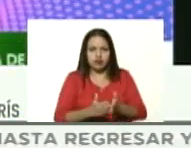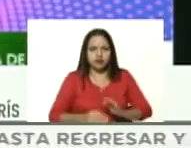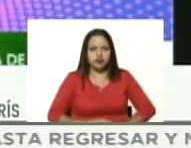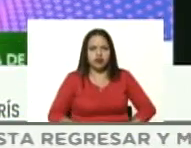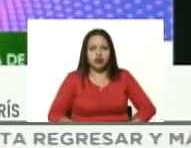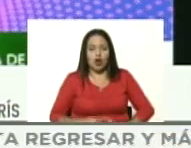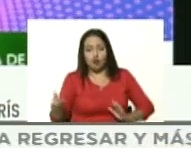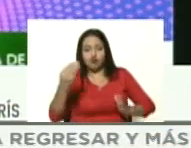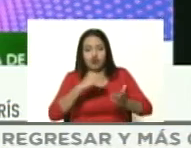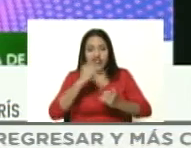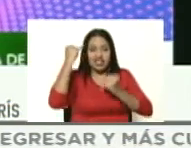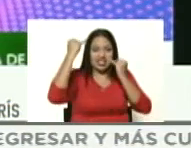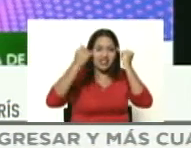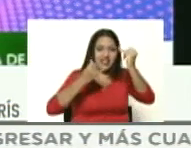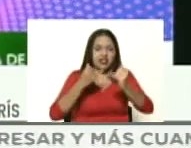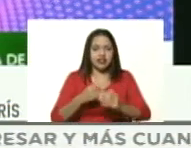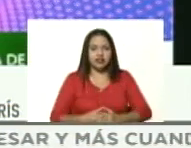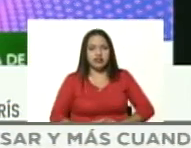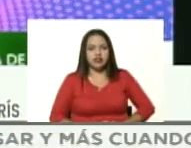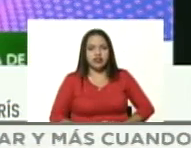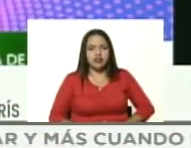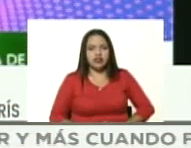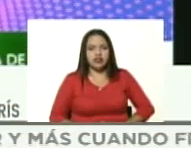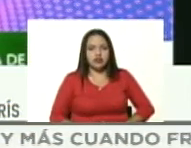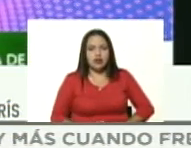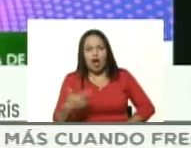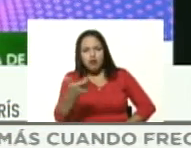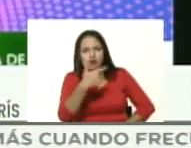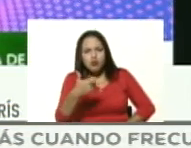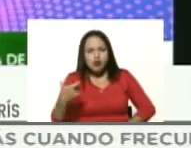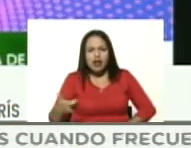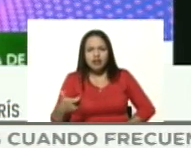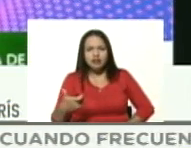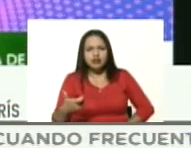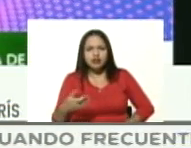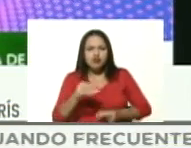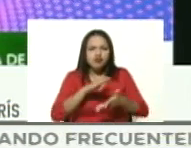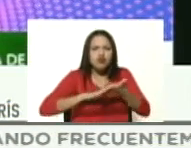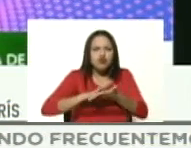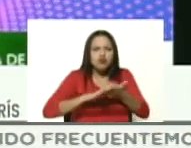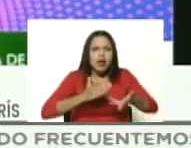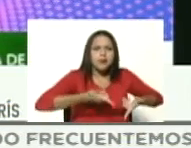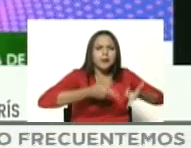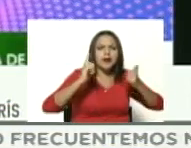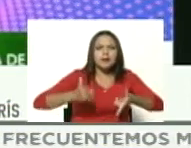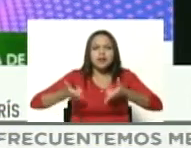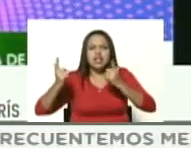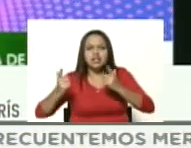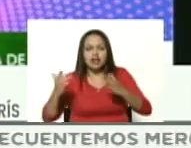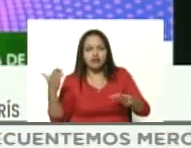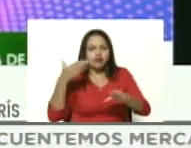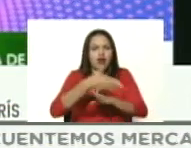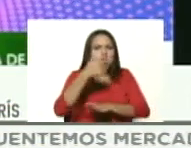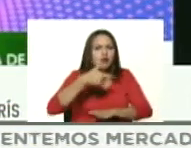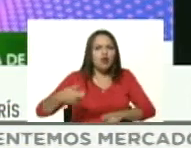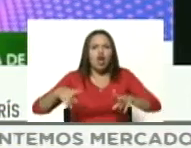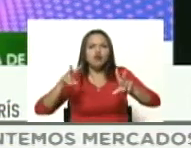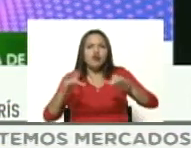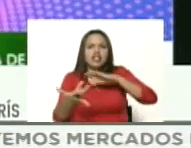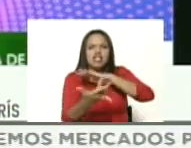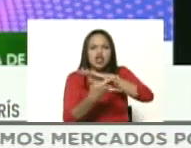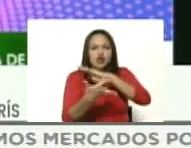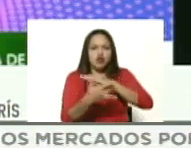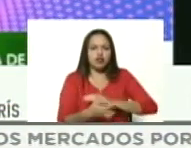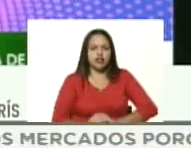Retomar la iniciativa para exigir acciones que permitan el acceso de nuestros pueblos a la nueva